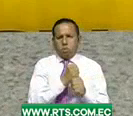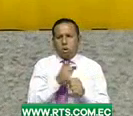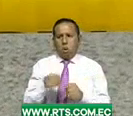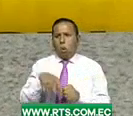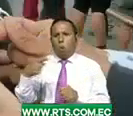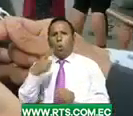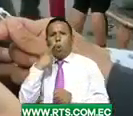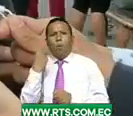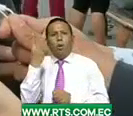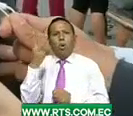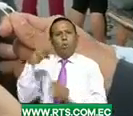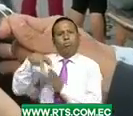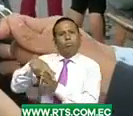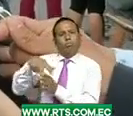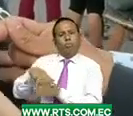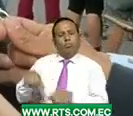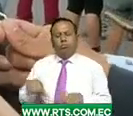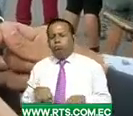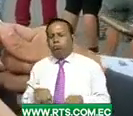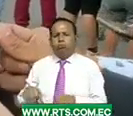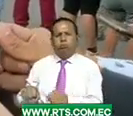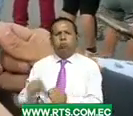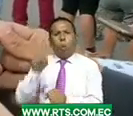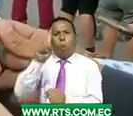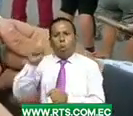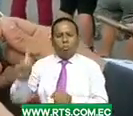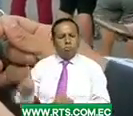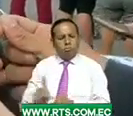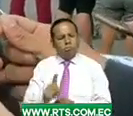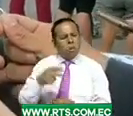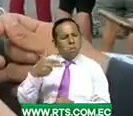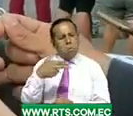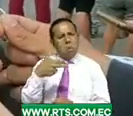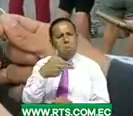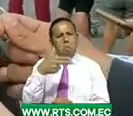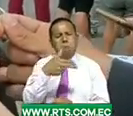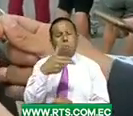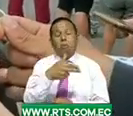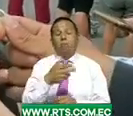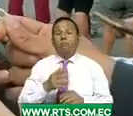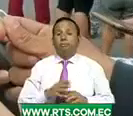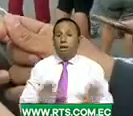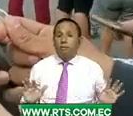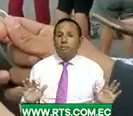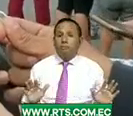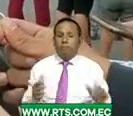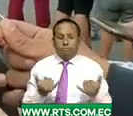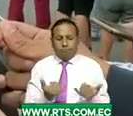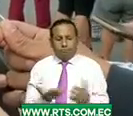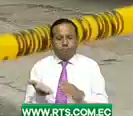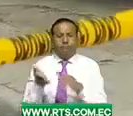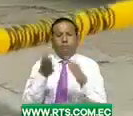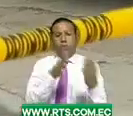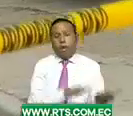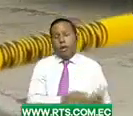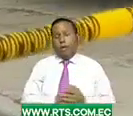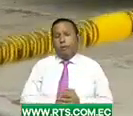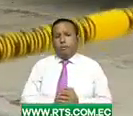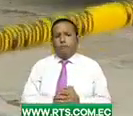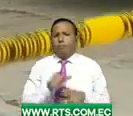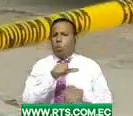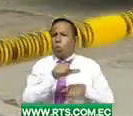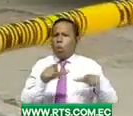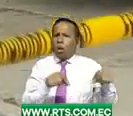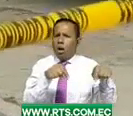moto. Uno de ellos habría procedido a realizar los disparos en contra del ciudadano que se encuentra en este momento desesado. En el sitio,